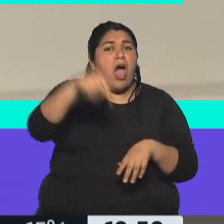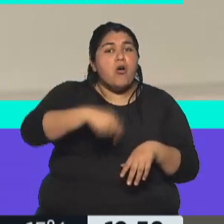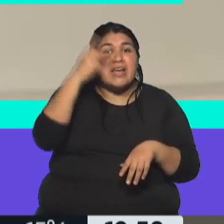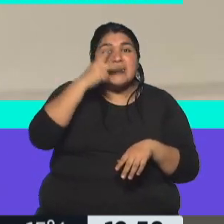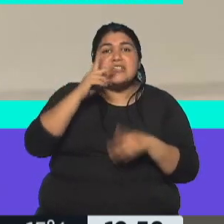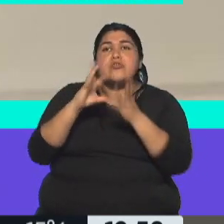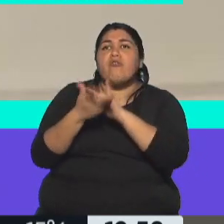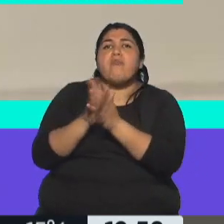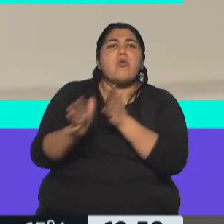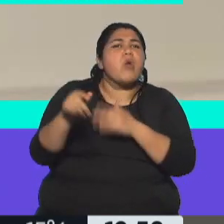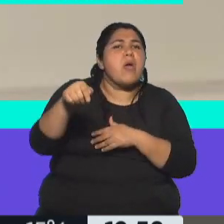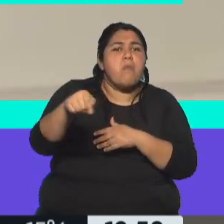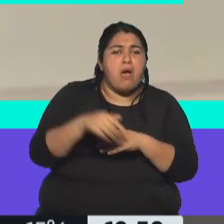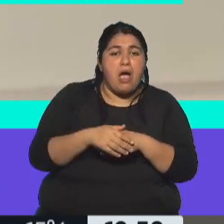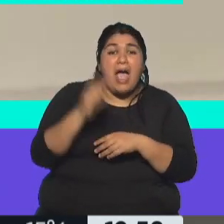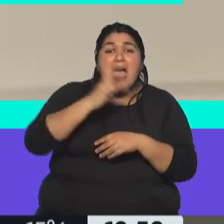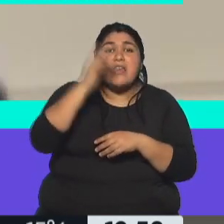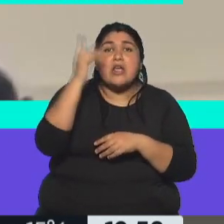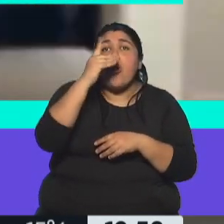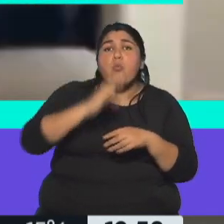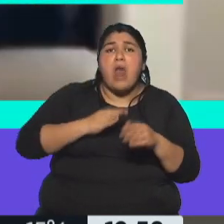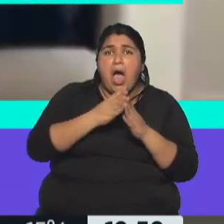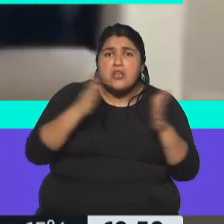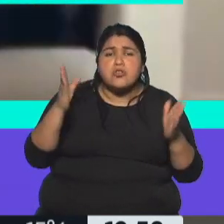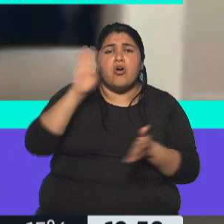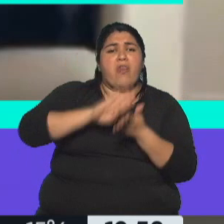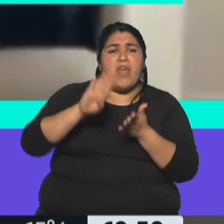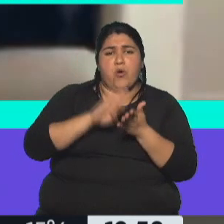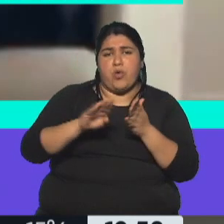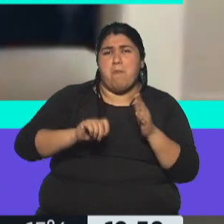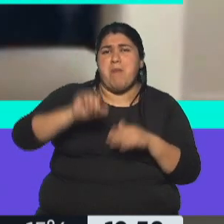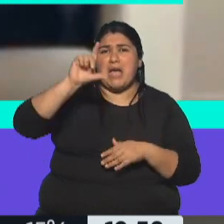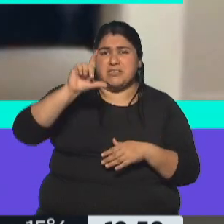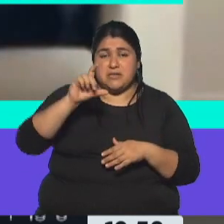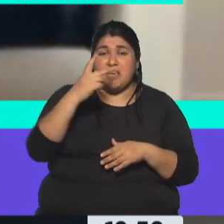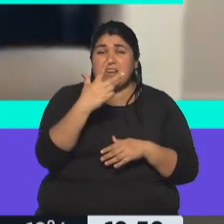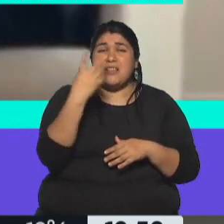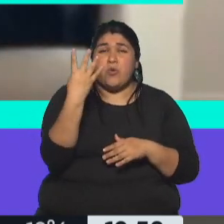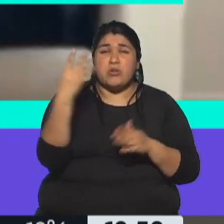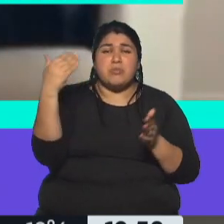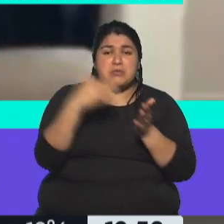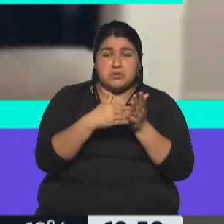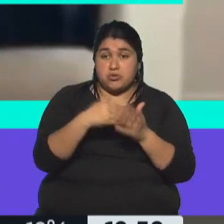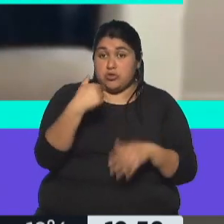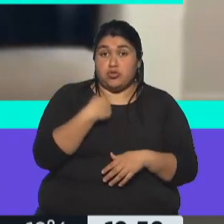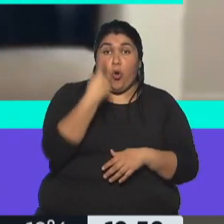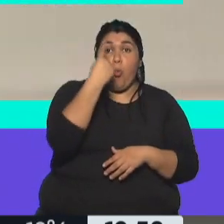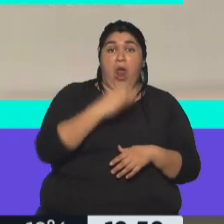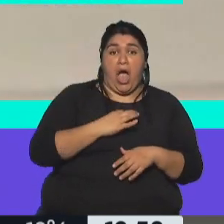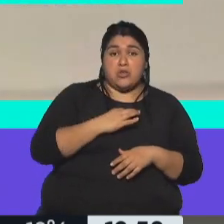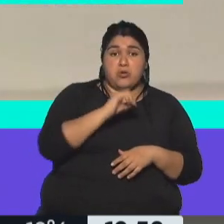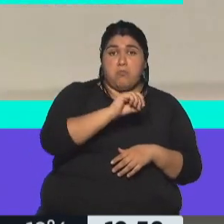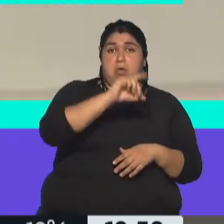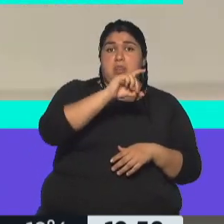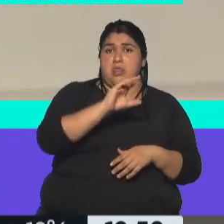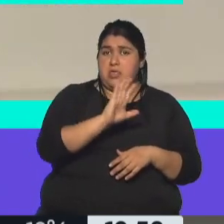versión. Récord de deuda en un solo año, récord. Casi 34.000 millones de dólares en un solo año. Y en el segundo